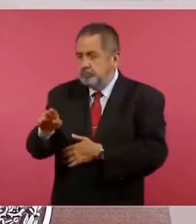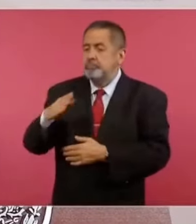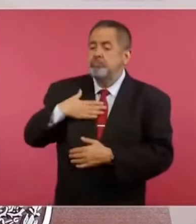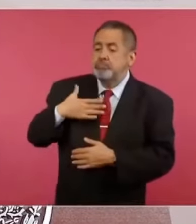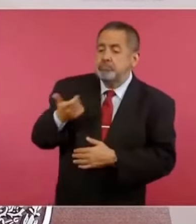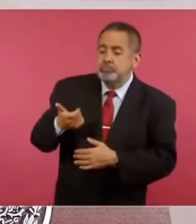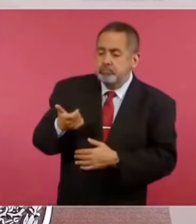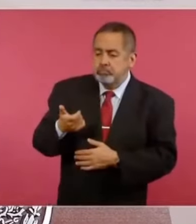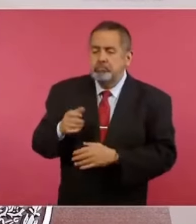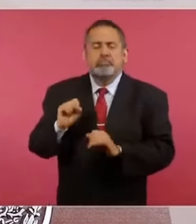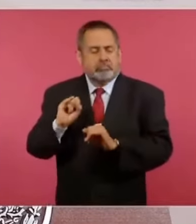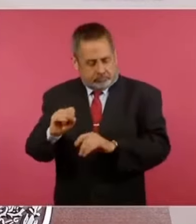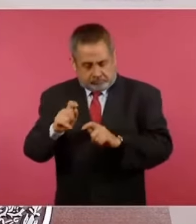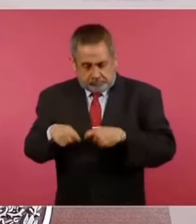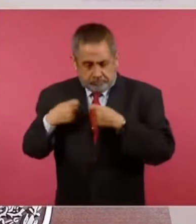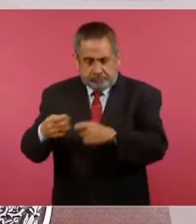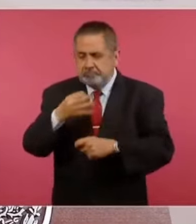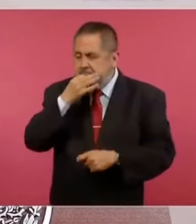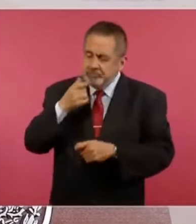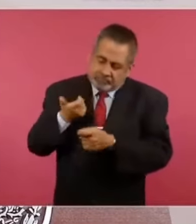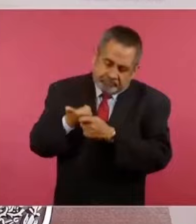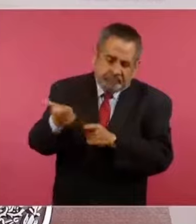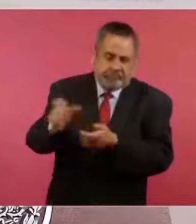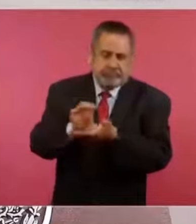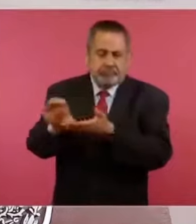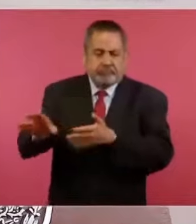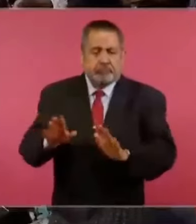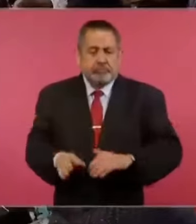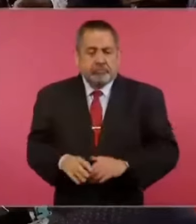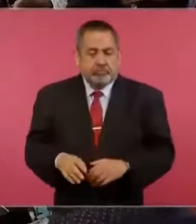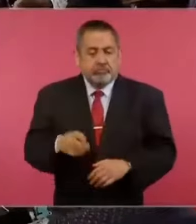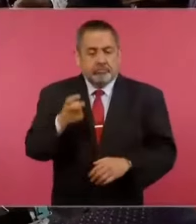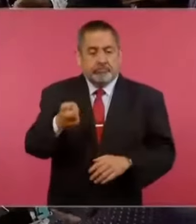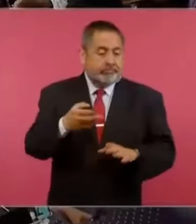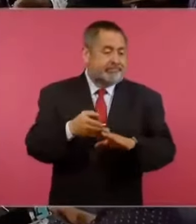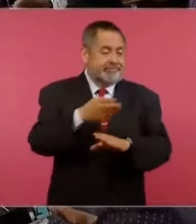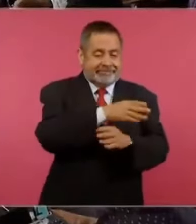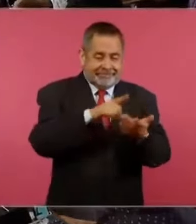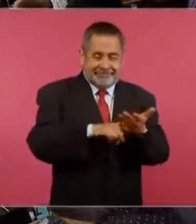van a poder regresar y además de una manera más rápida. Así como estaba